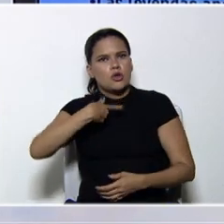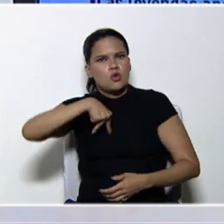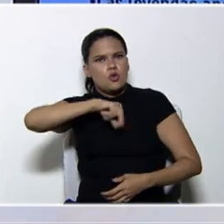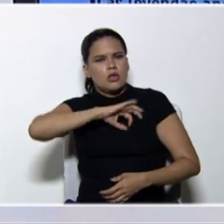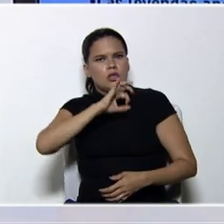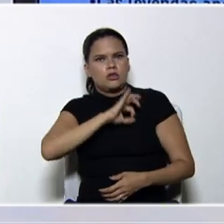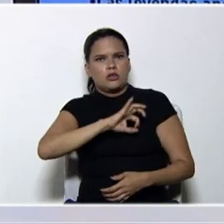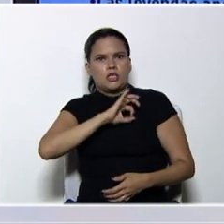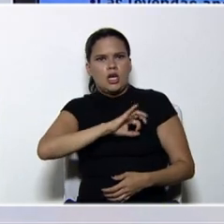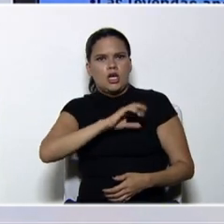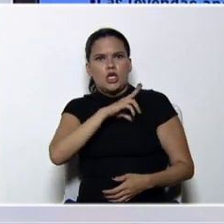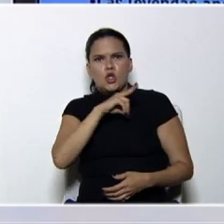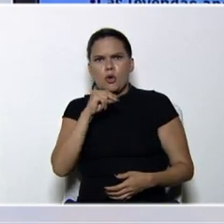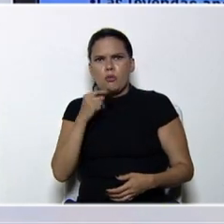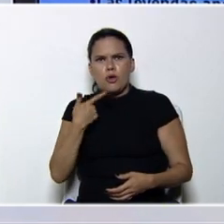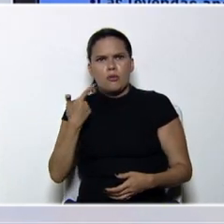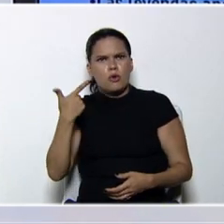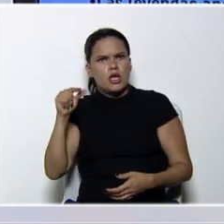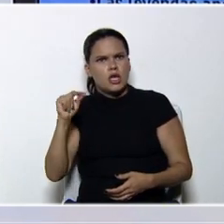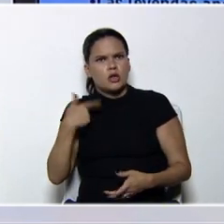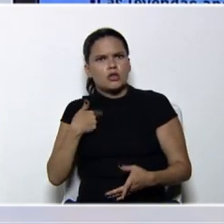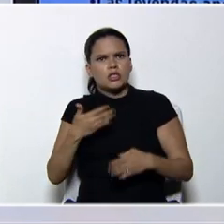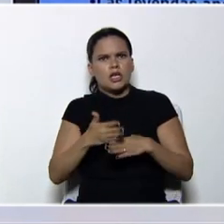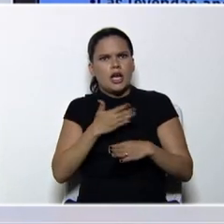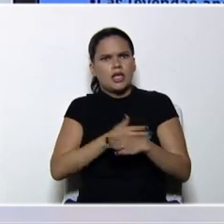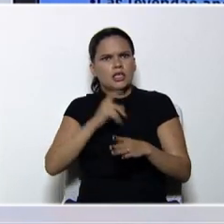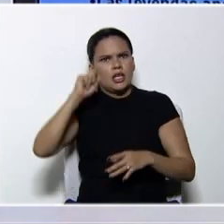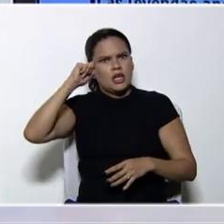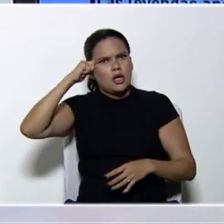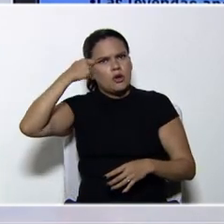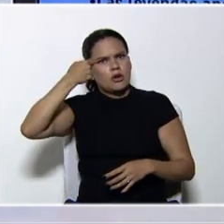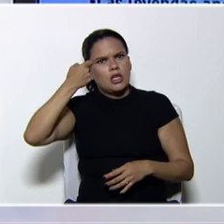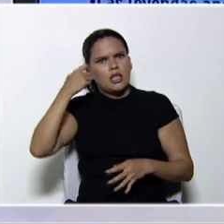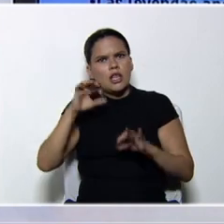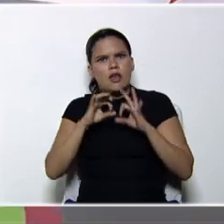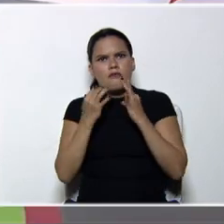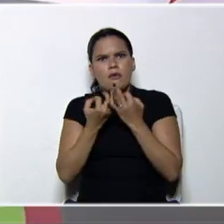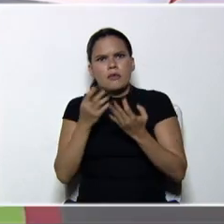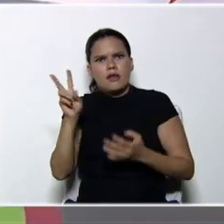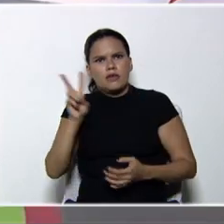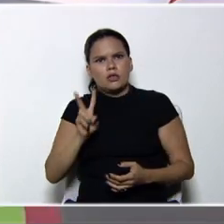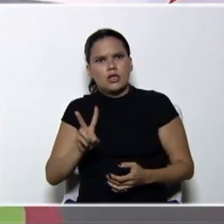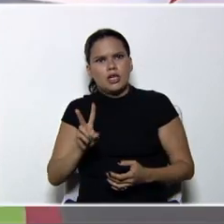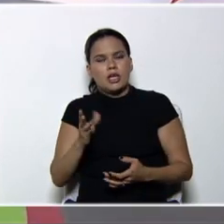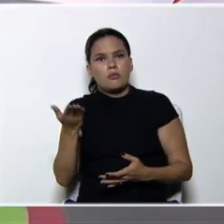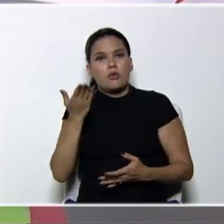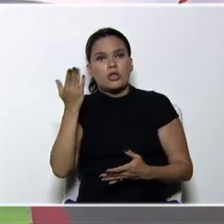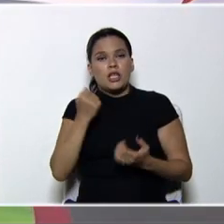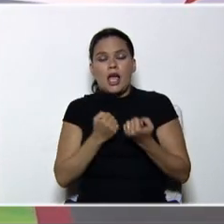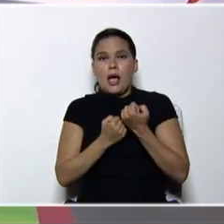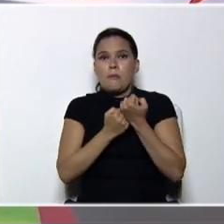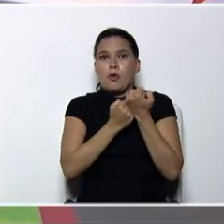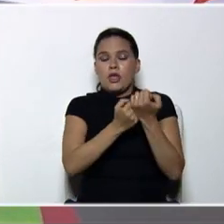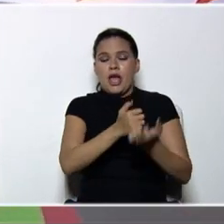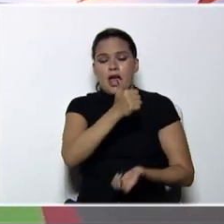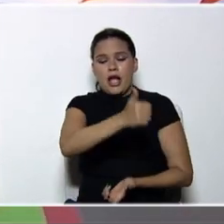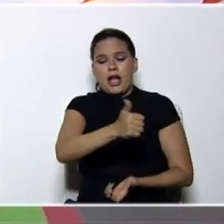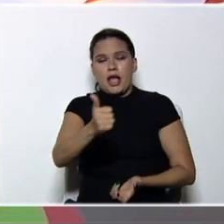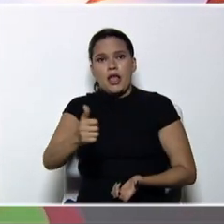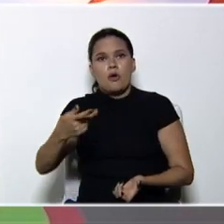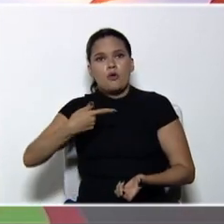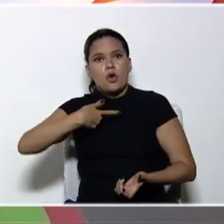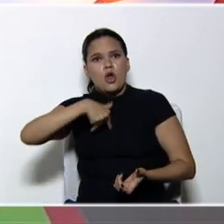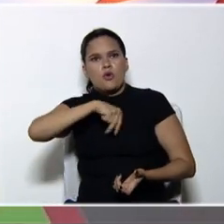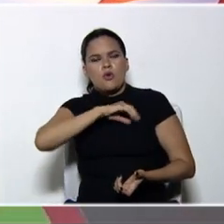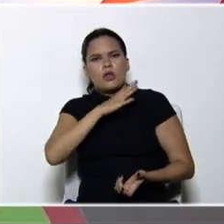Y no podemos irnos sin antes recordarle a la familia venezolana que es fundamental apoyar a cada uno de nuestros